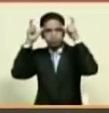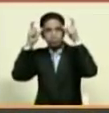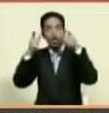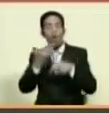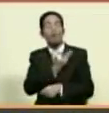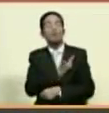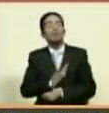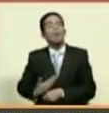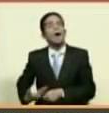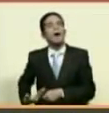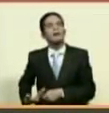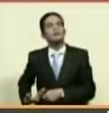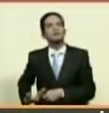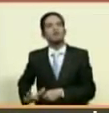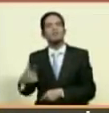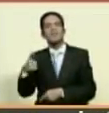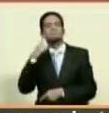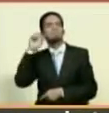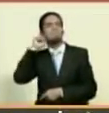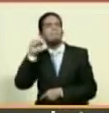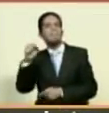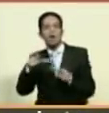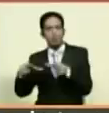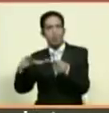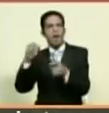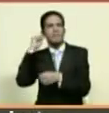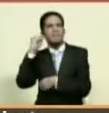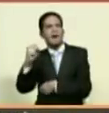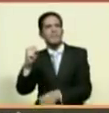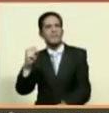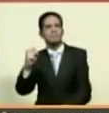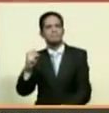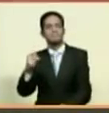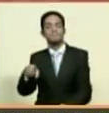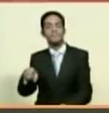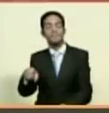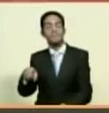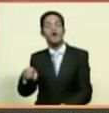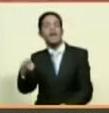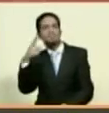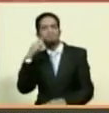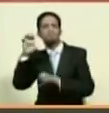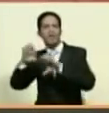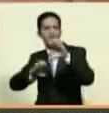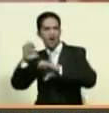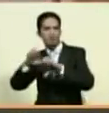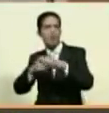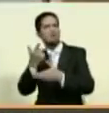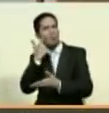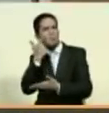dueños de los mataderos. Ahí estuvimos evaluando la situación